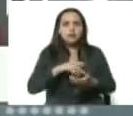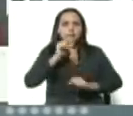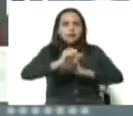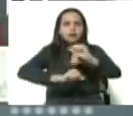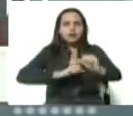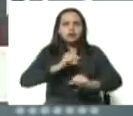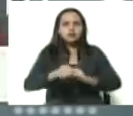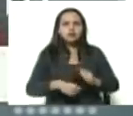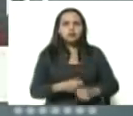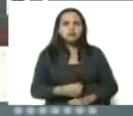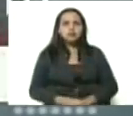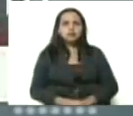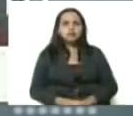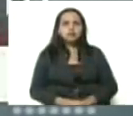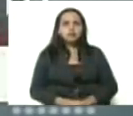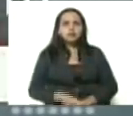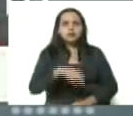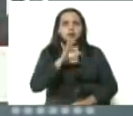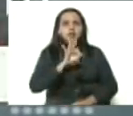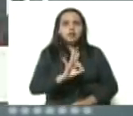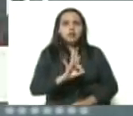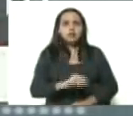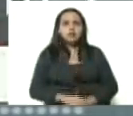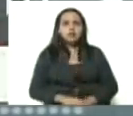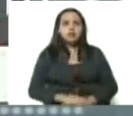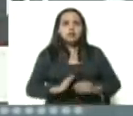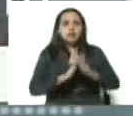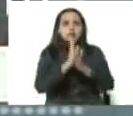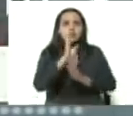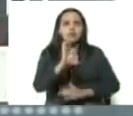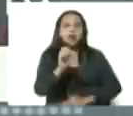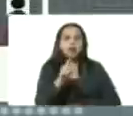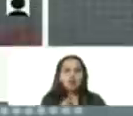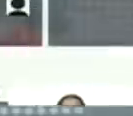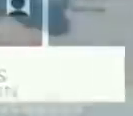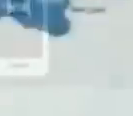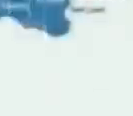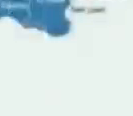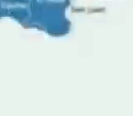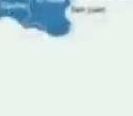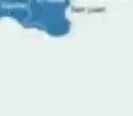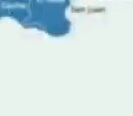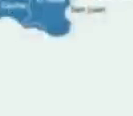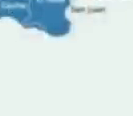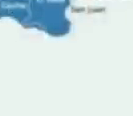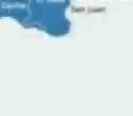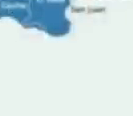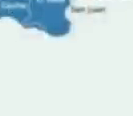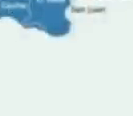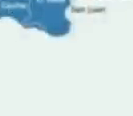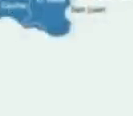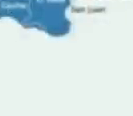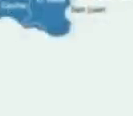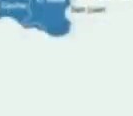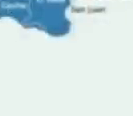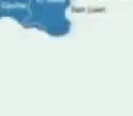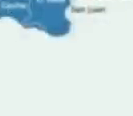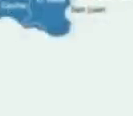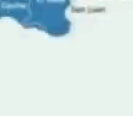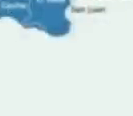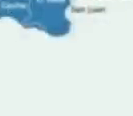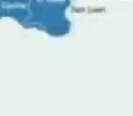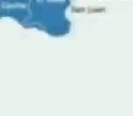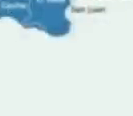Paraíso, 3 casos en San Pedro, 3 en Santa Rosalía, 1 en Macarao, 1